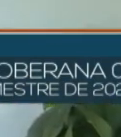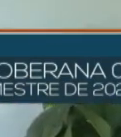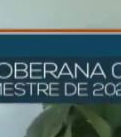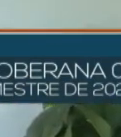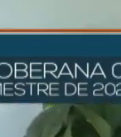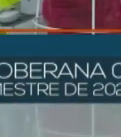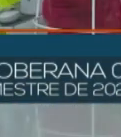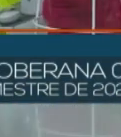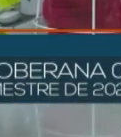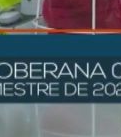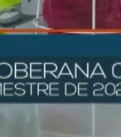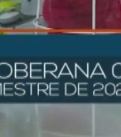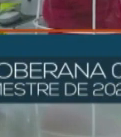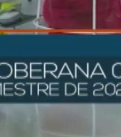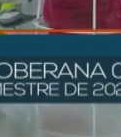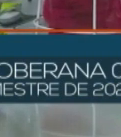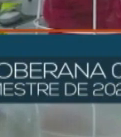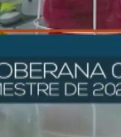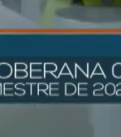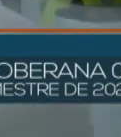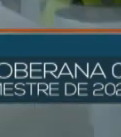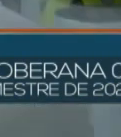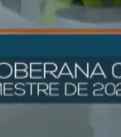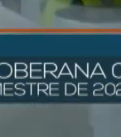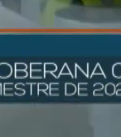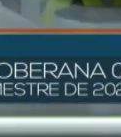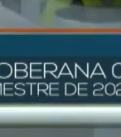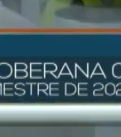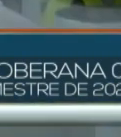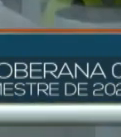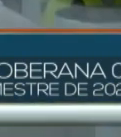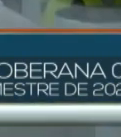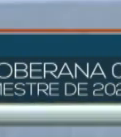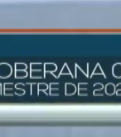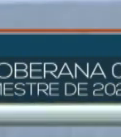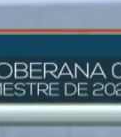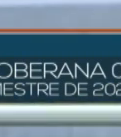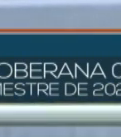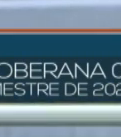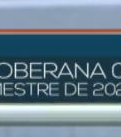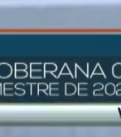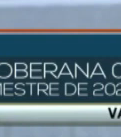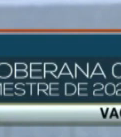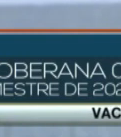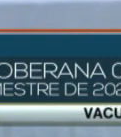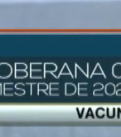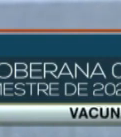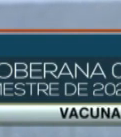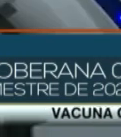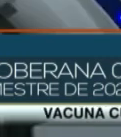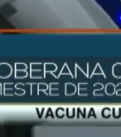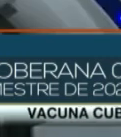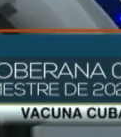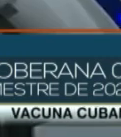pero después de esta inicial valoración digamos que queda muestra también de que cuba lo he estado controlando precisamente por